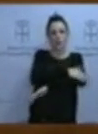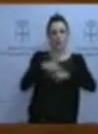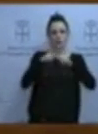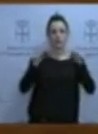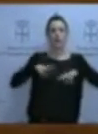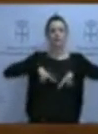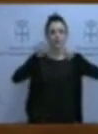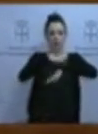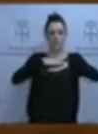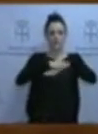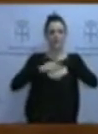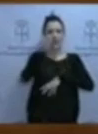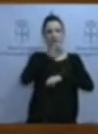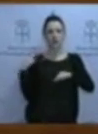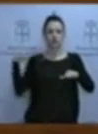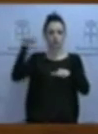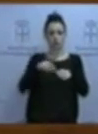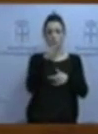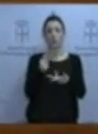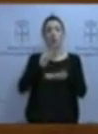básica. Y es que el número de contratos